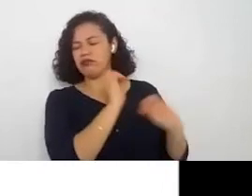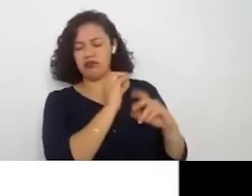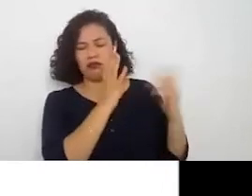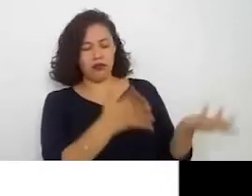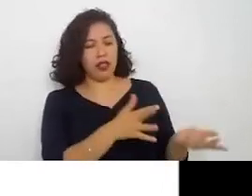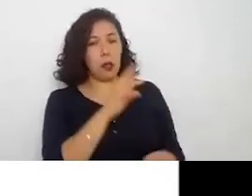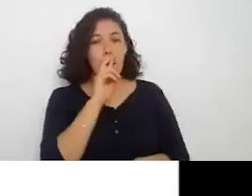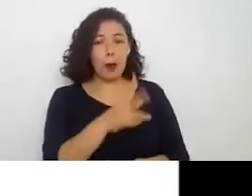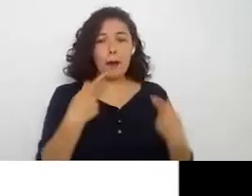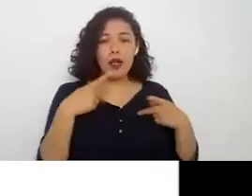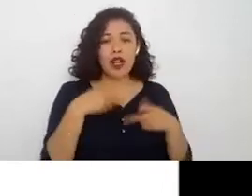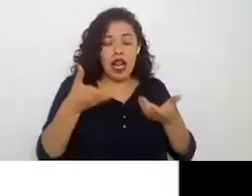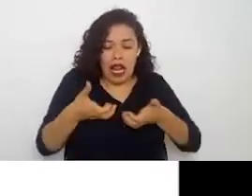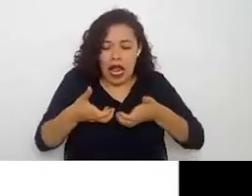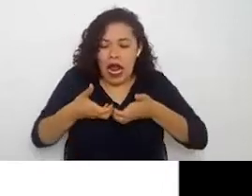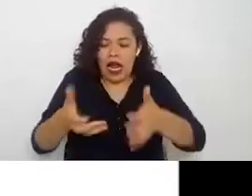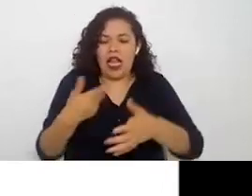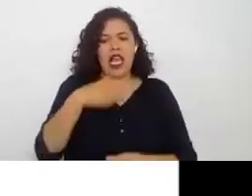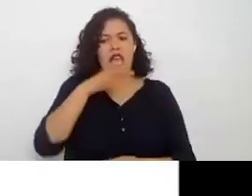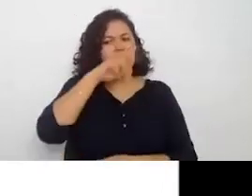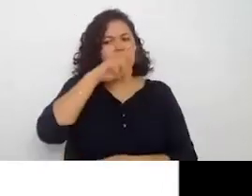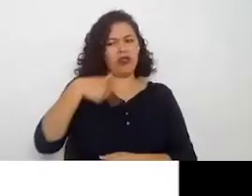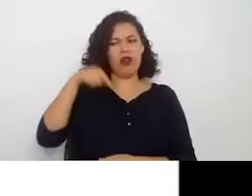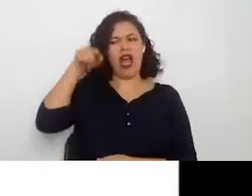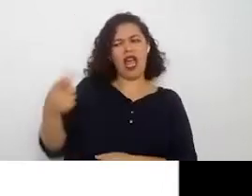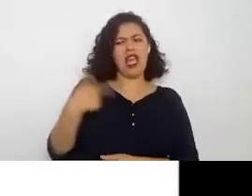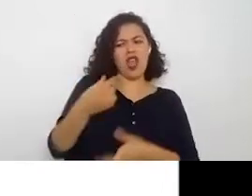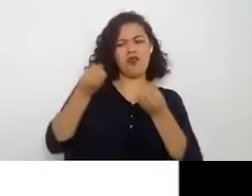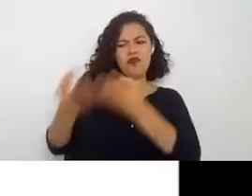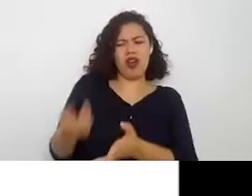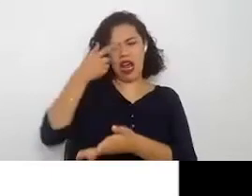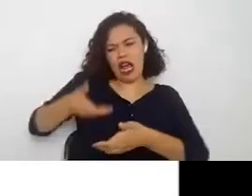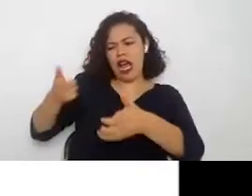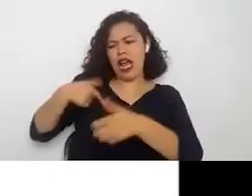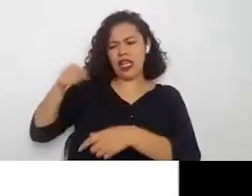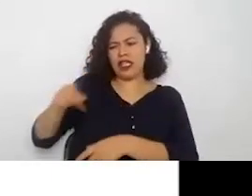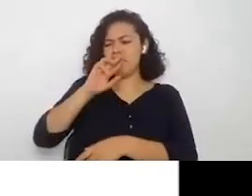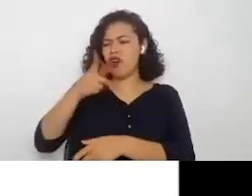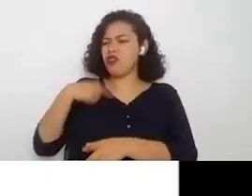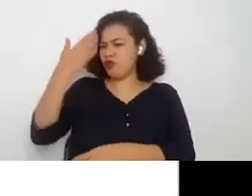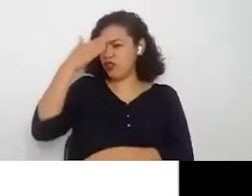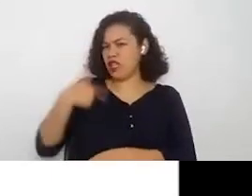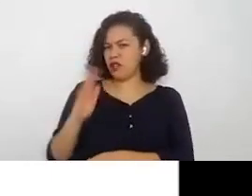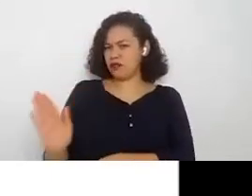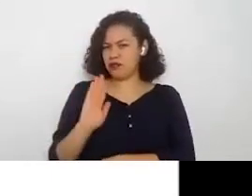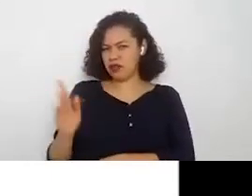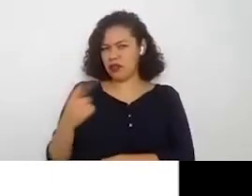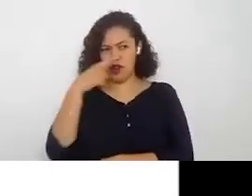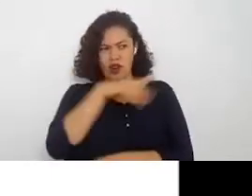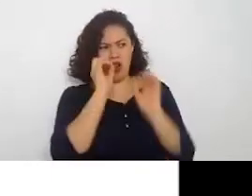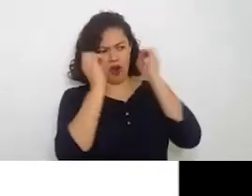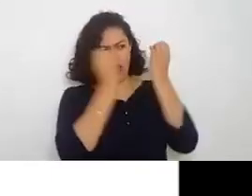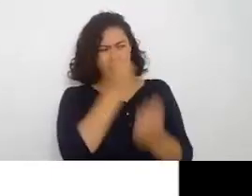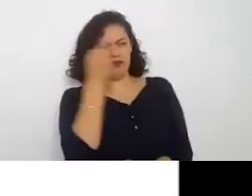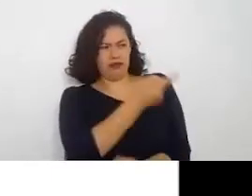a alguien en la calle directamente necesitado que dar a una organización. Así lo identifica el